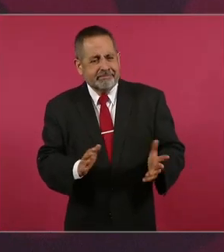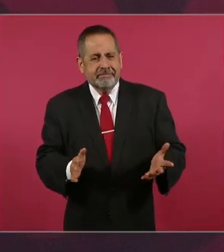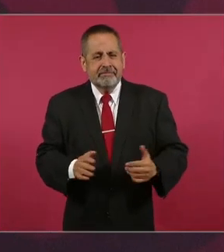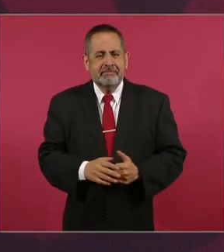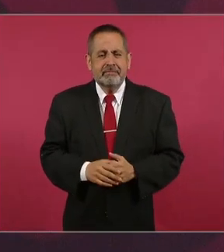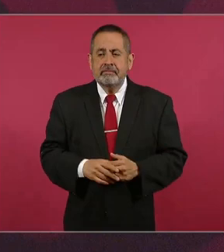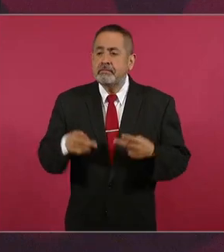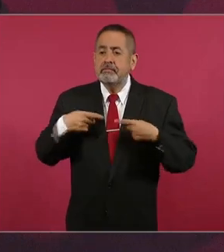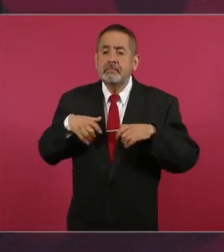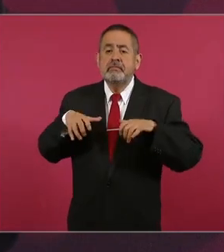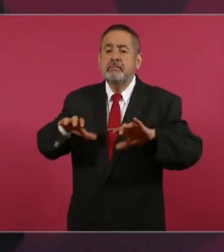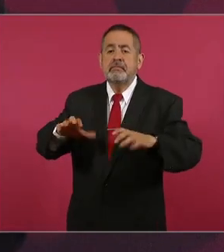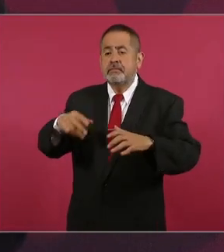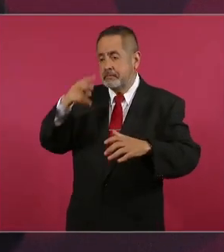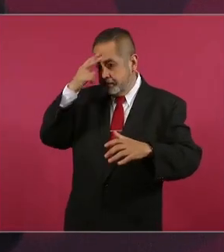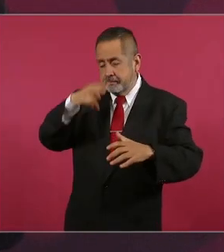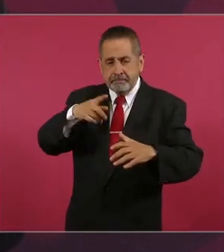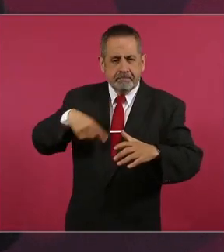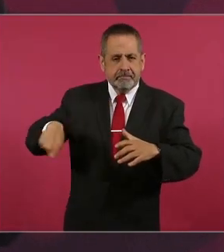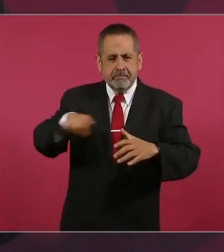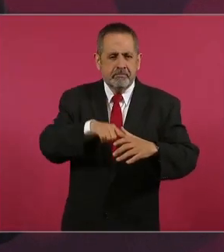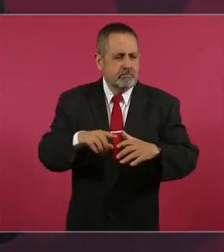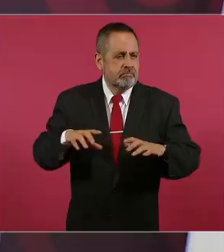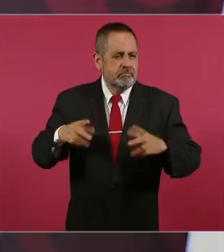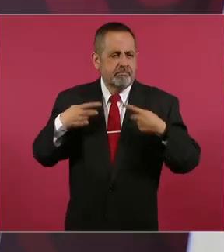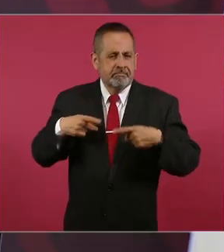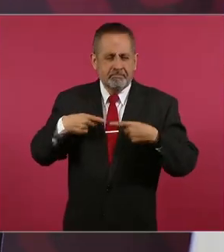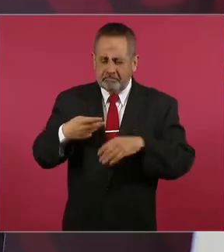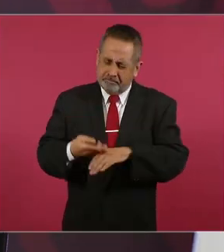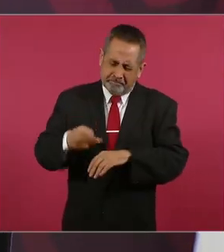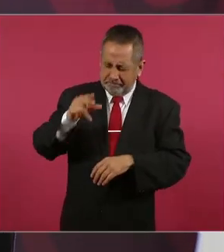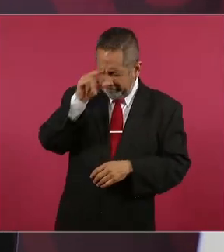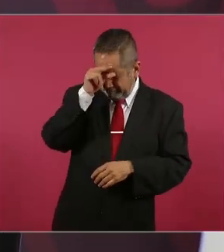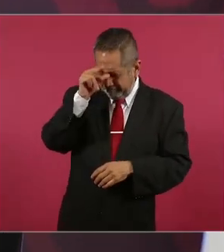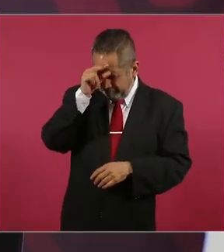El pueblo de México es un pueblo muy inteligente.